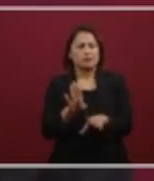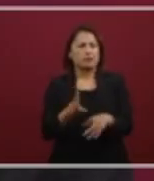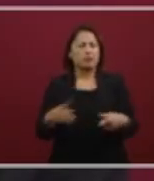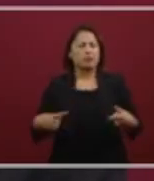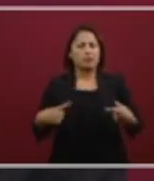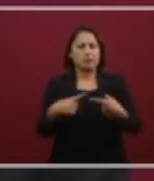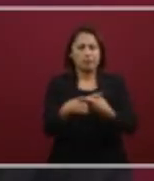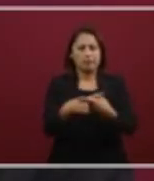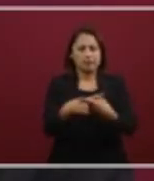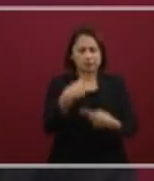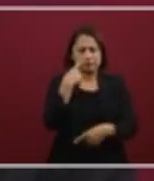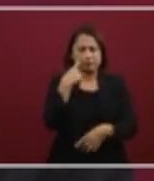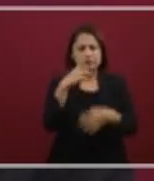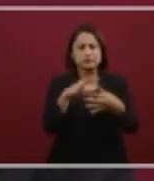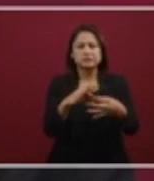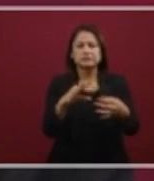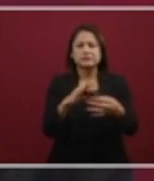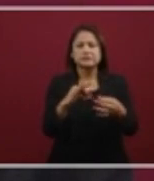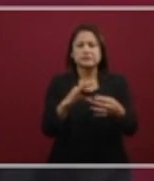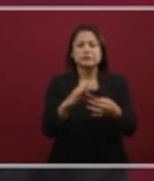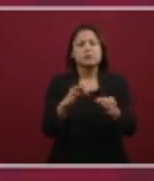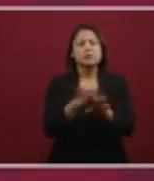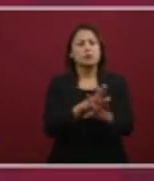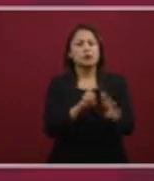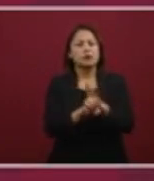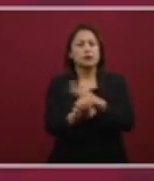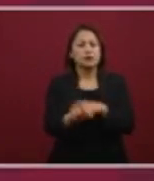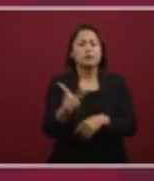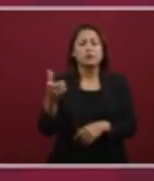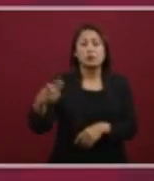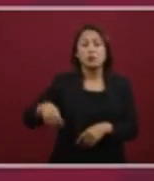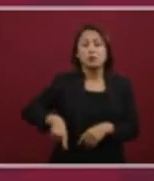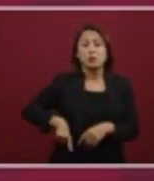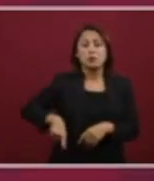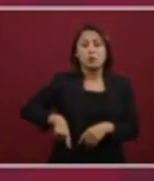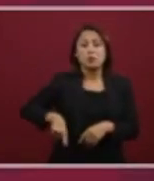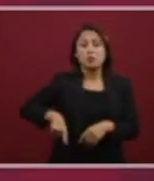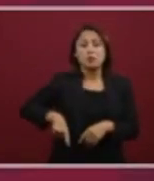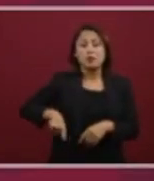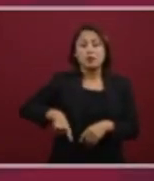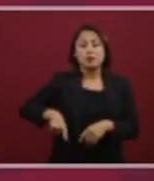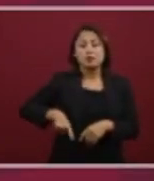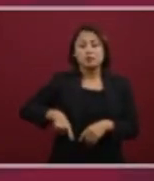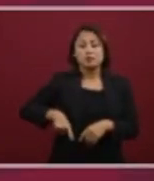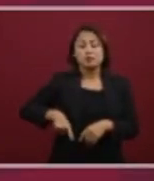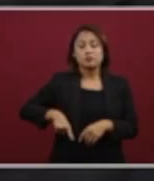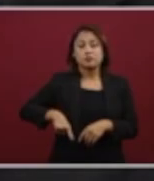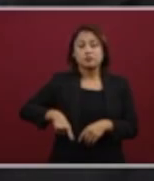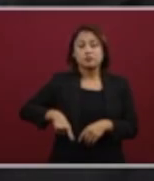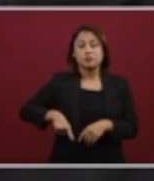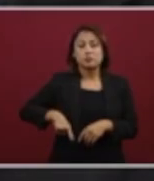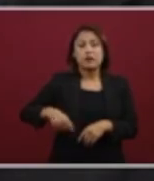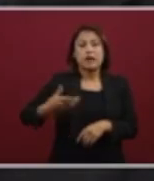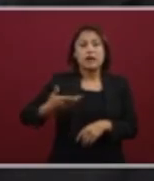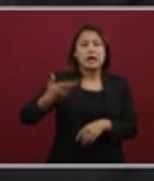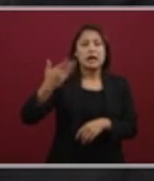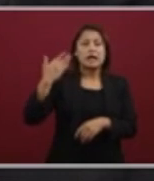que un gobierno que surge de un movimiento popular,